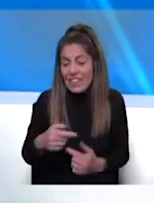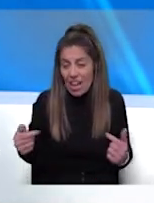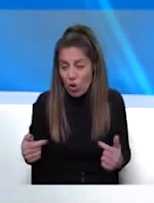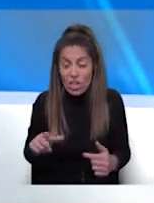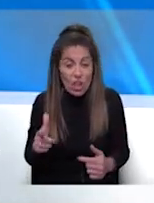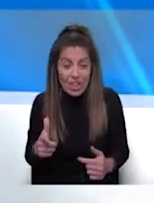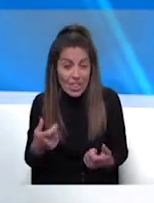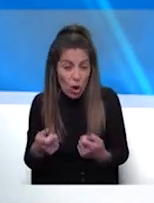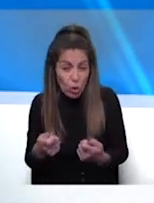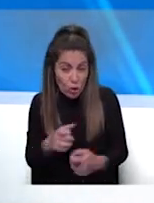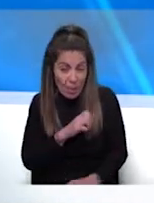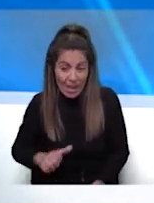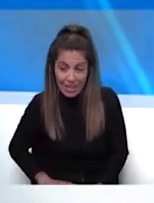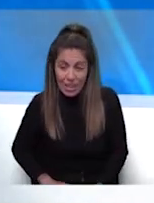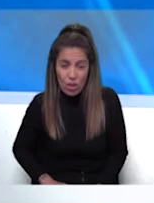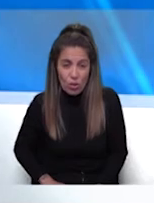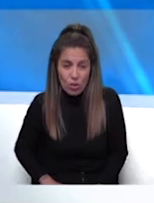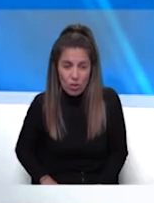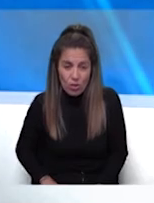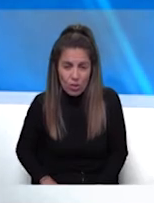no tenían costo para el Estado,